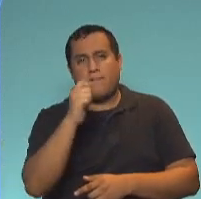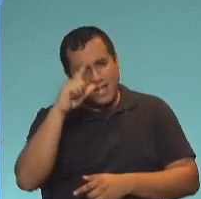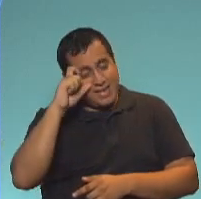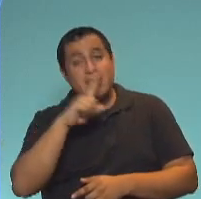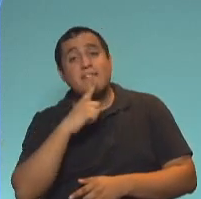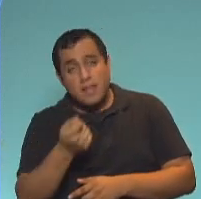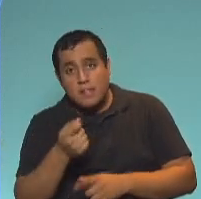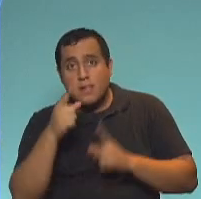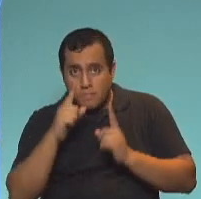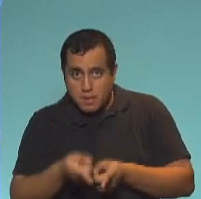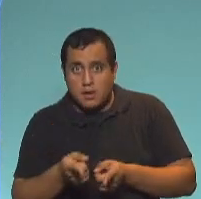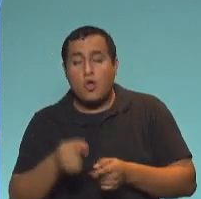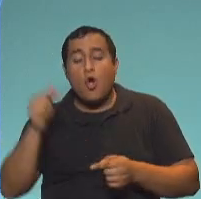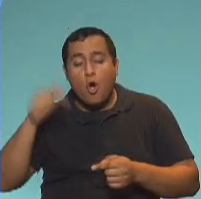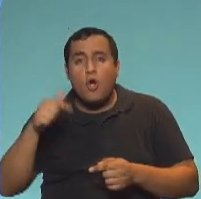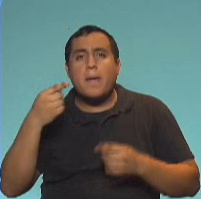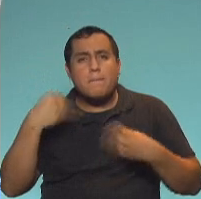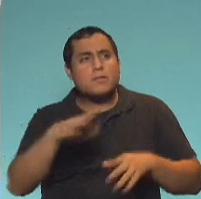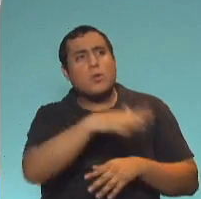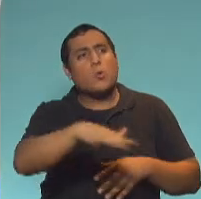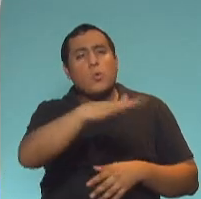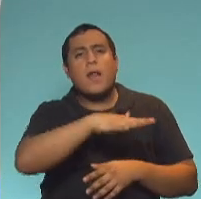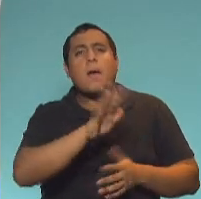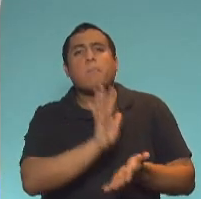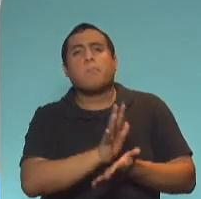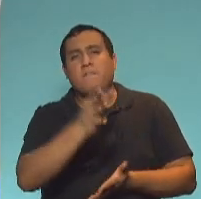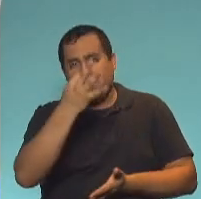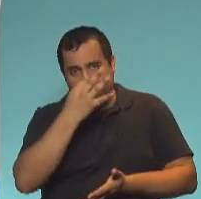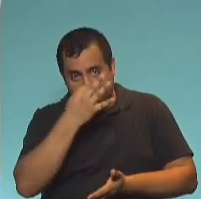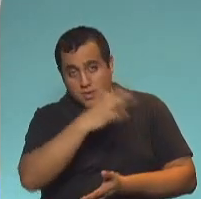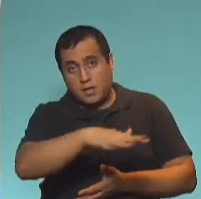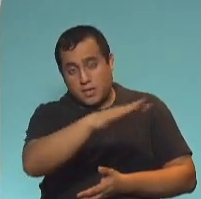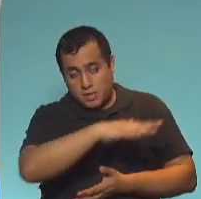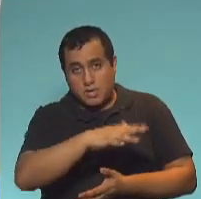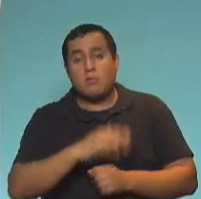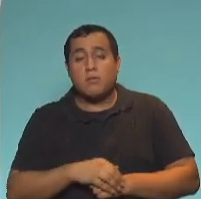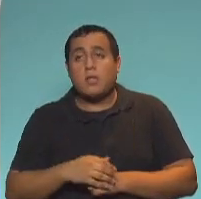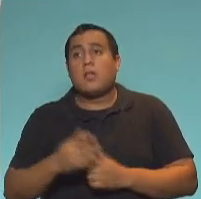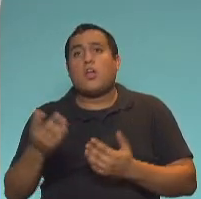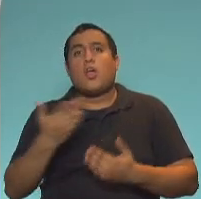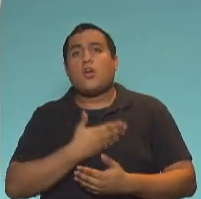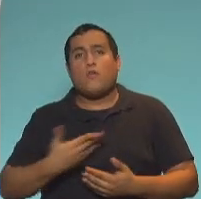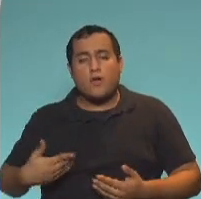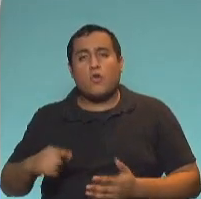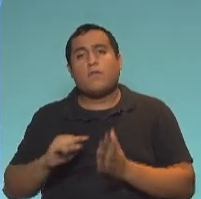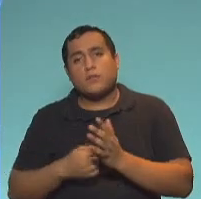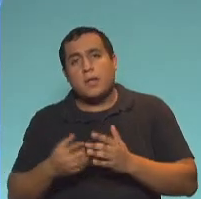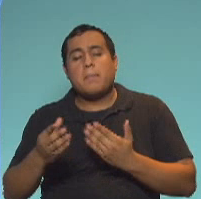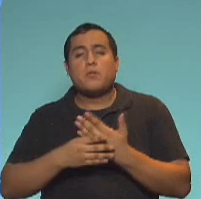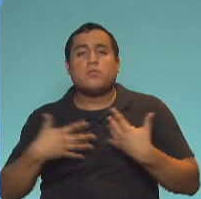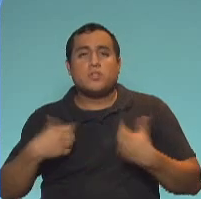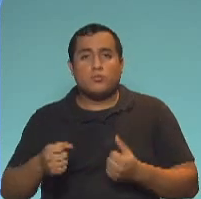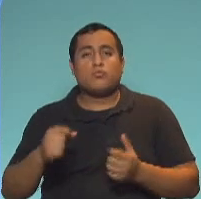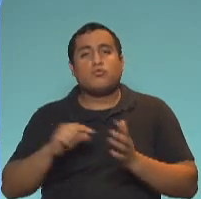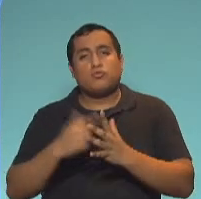inicia la actividad conjunta en el barrio 20 con el gobierno de la ciudad de buenos aires- el ministerio de salud de la ciudad de buenos aires- en